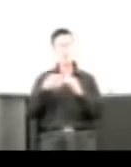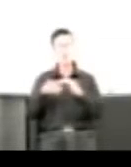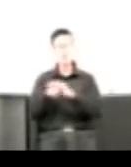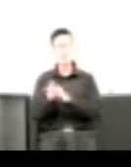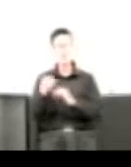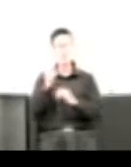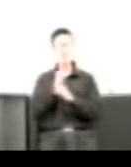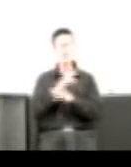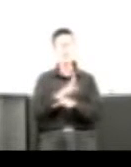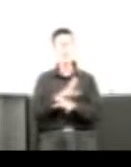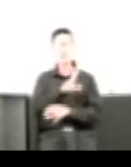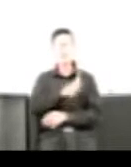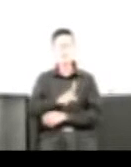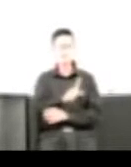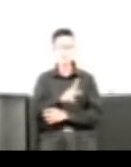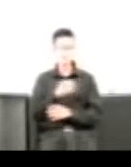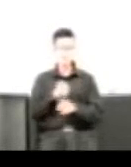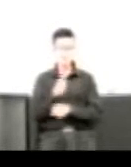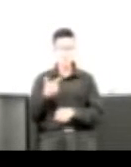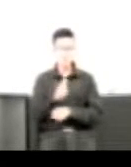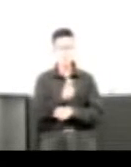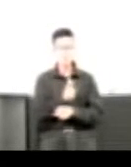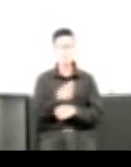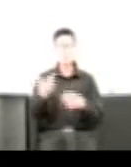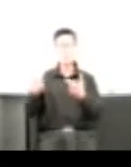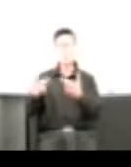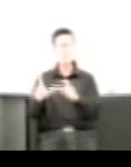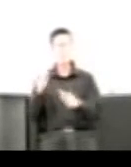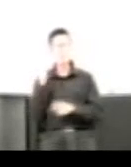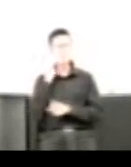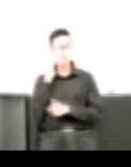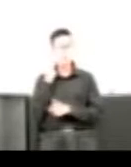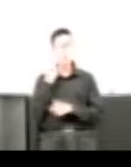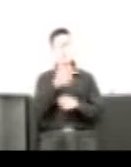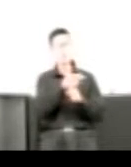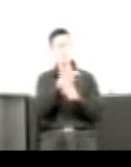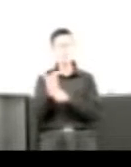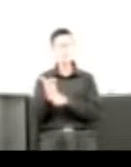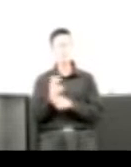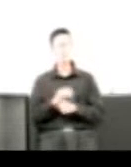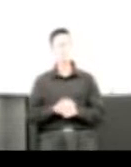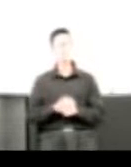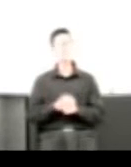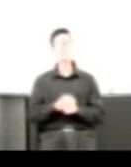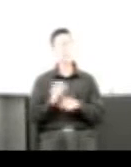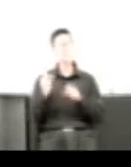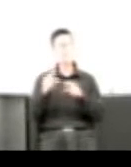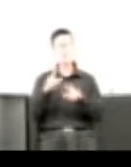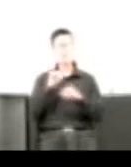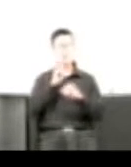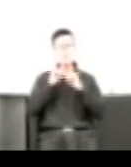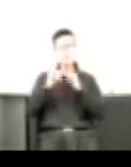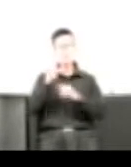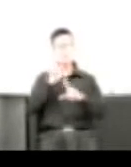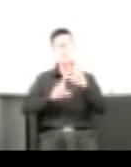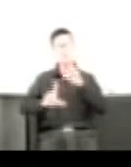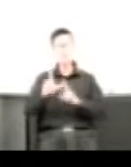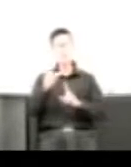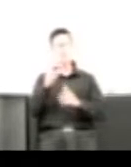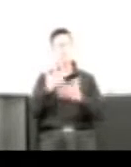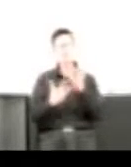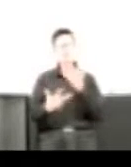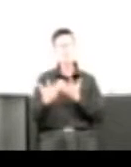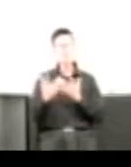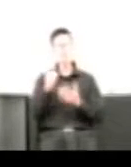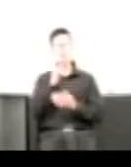Estado de Guanajuato, representaciones de partidos políticos, medios de comunicación, así como a los intérpretes de la lengua de señas